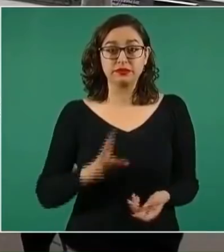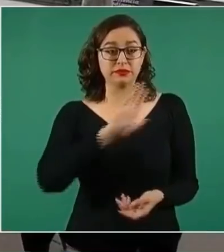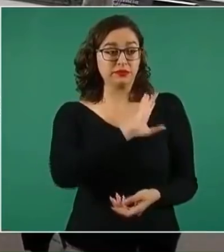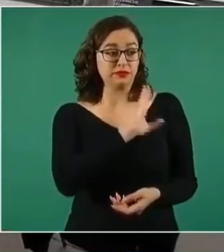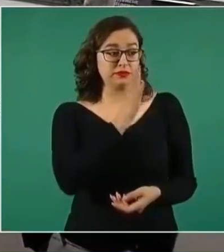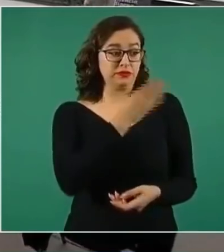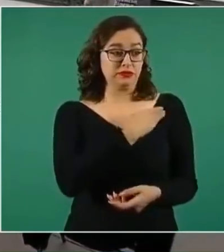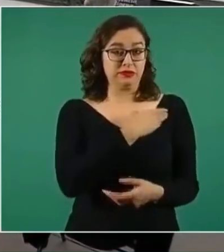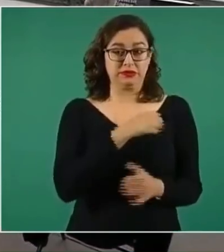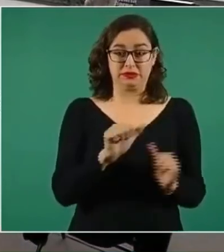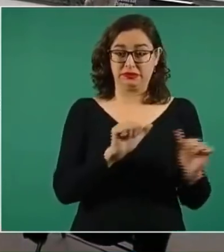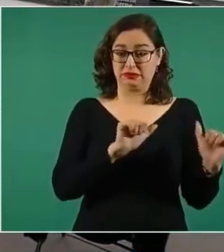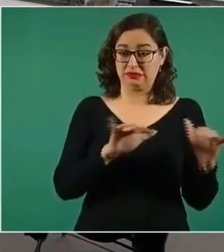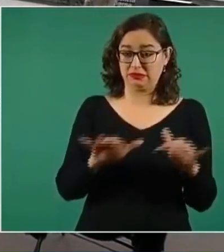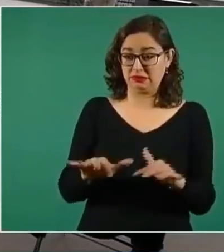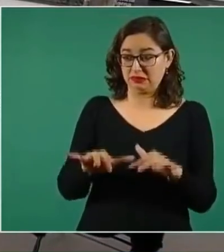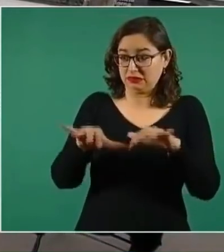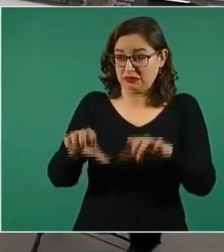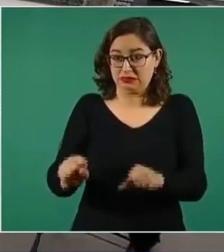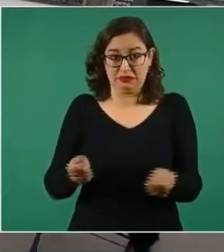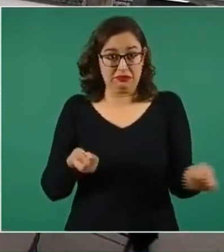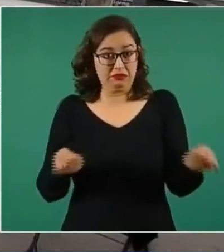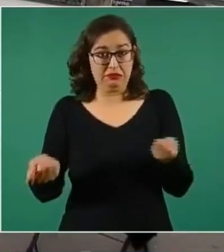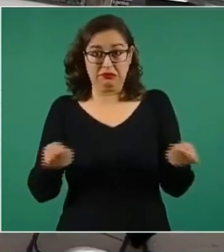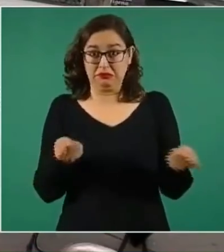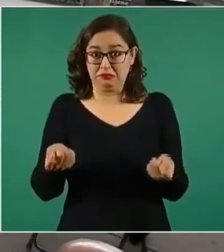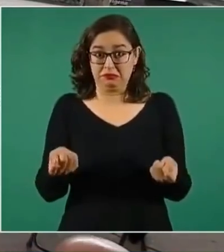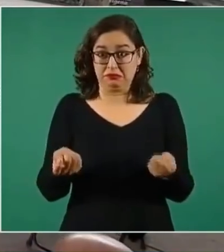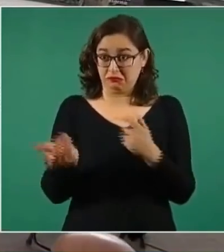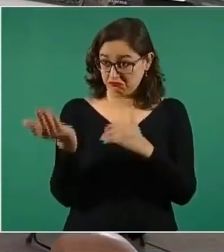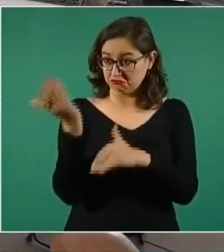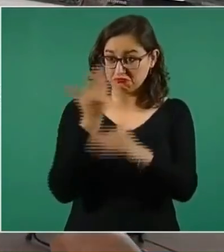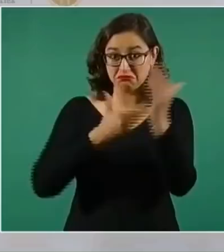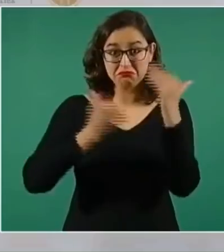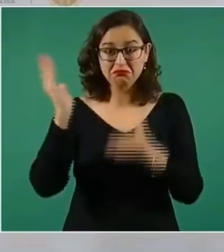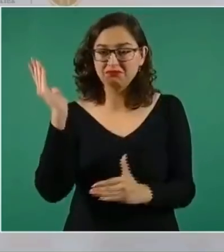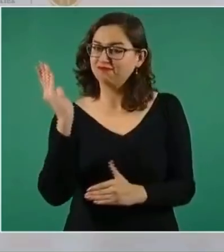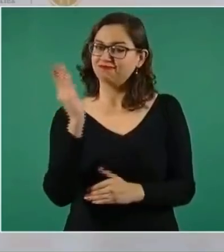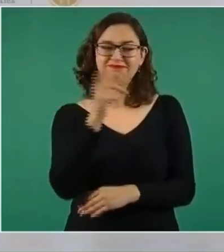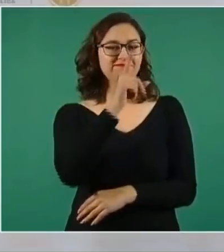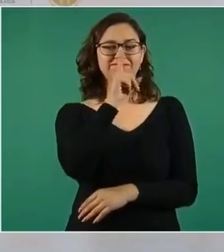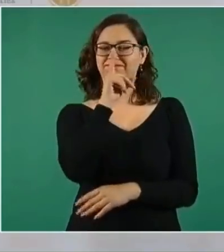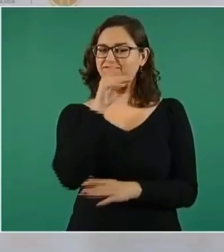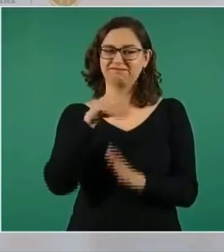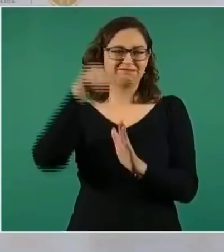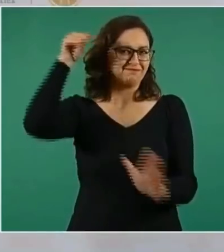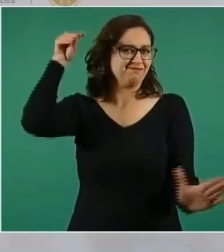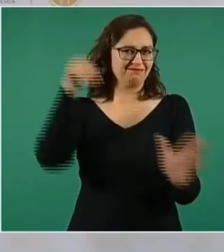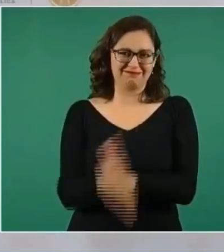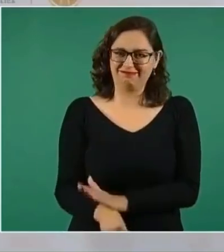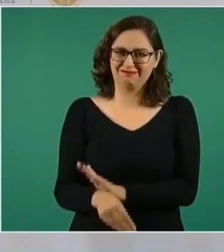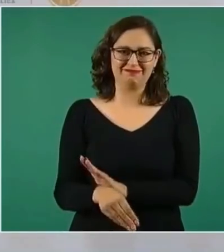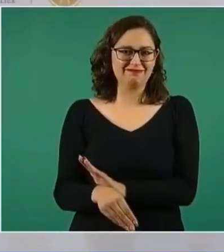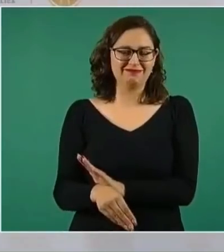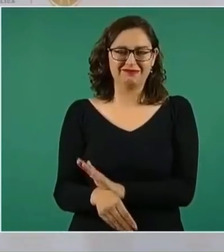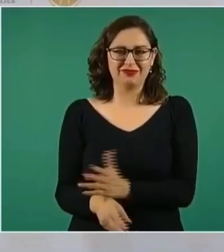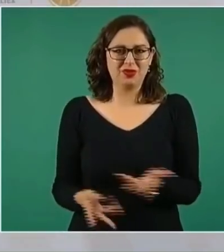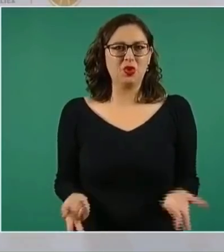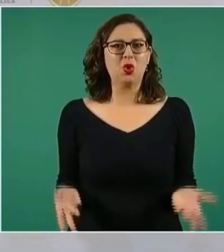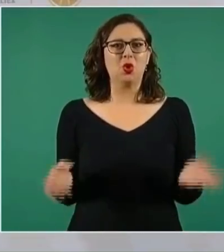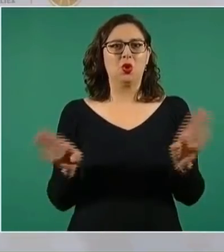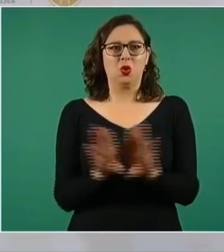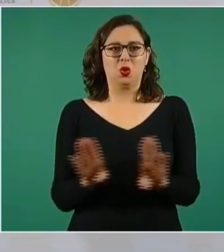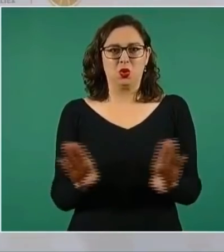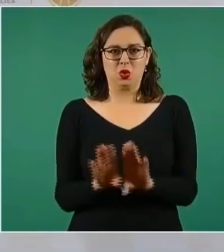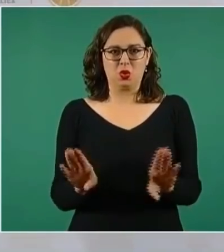fue un rotundo fracaso. ¿De qué civilización se puede hablar si se